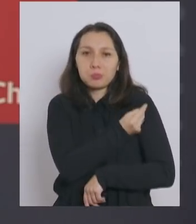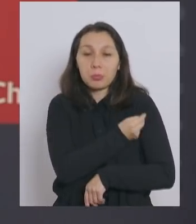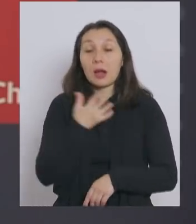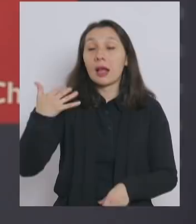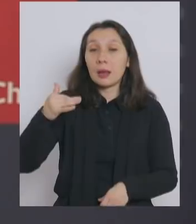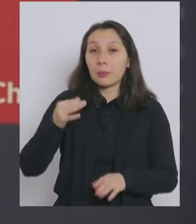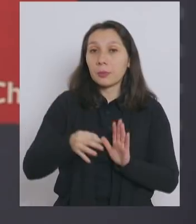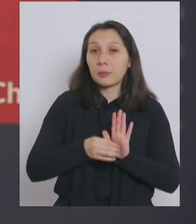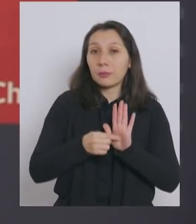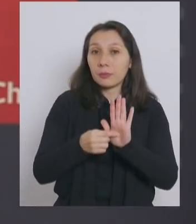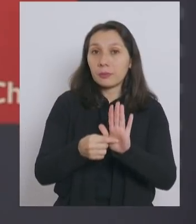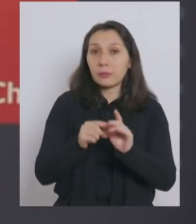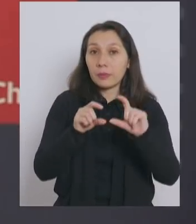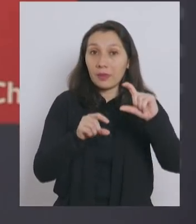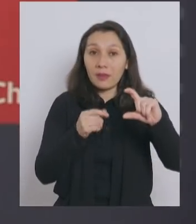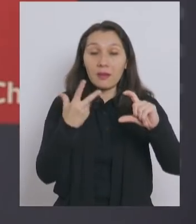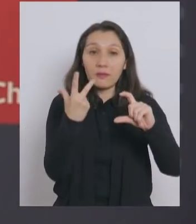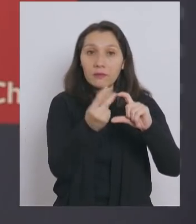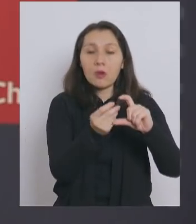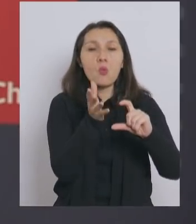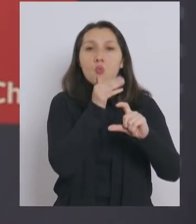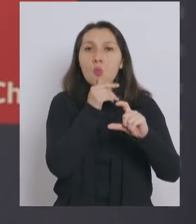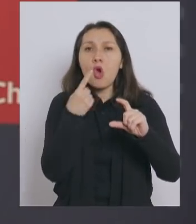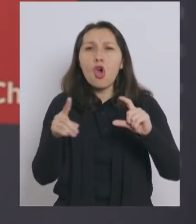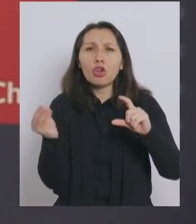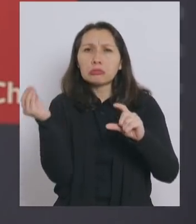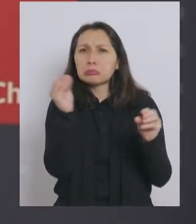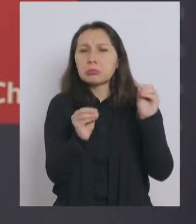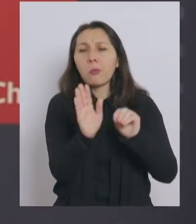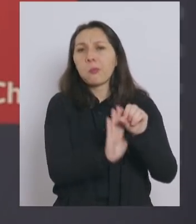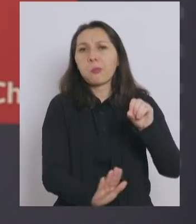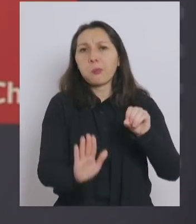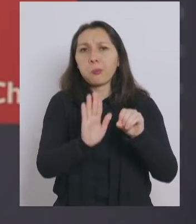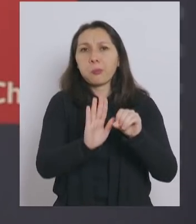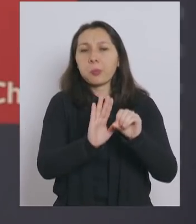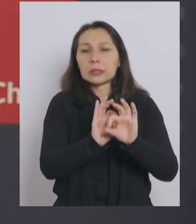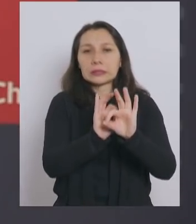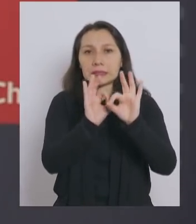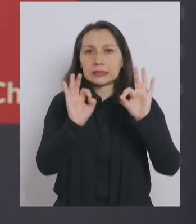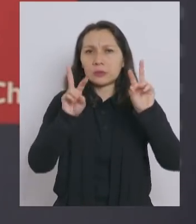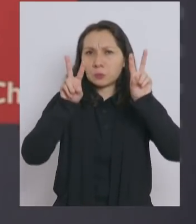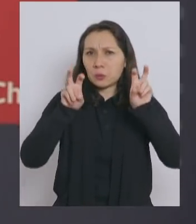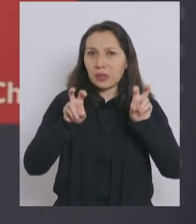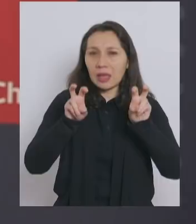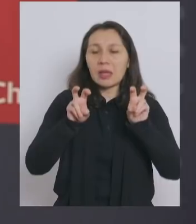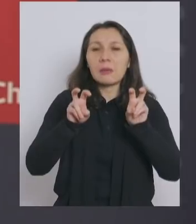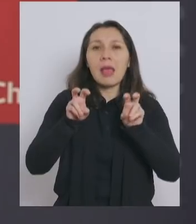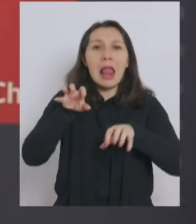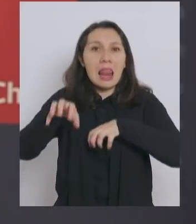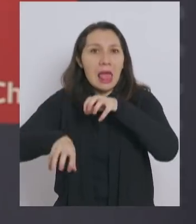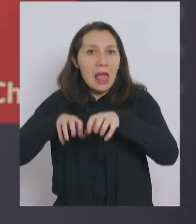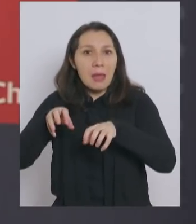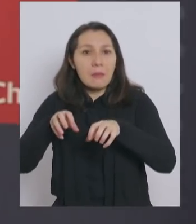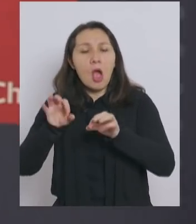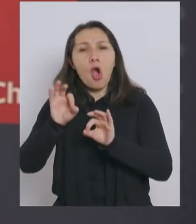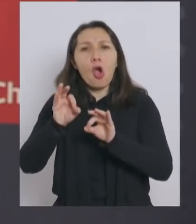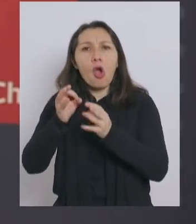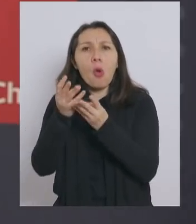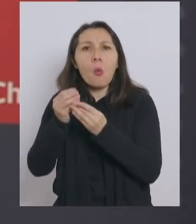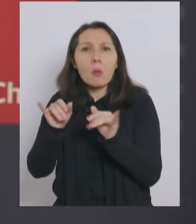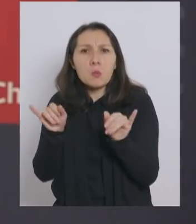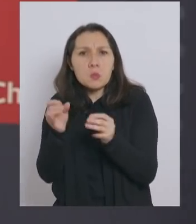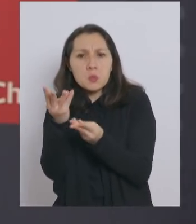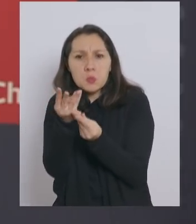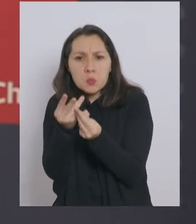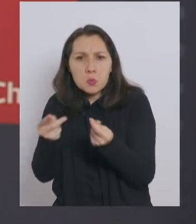que esta vacuna no contiene adyuvantes, preservantes y ningún material de origen animal o tejido fetal, lo